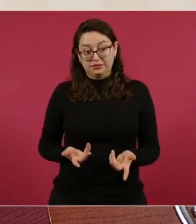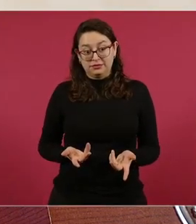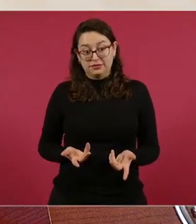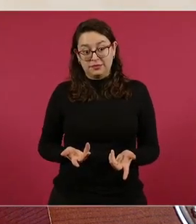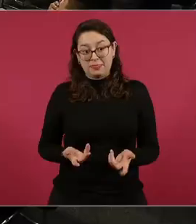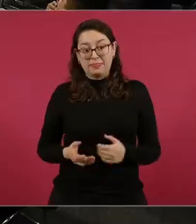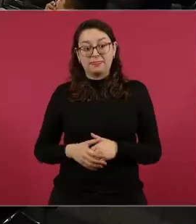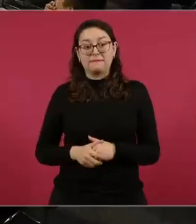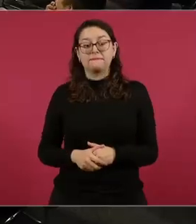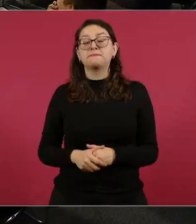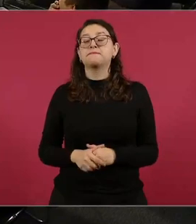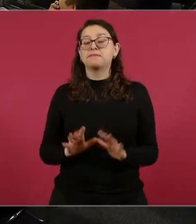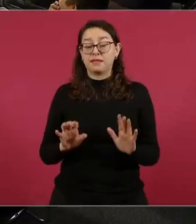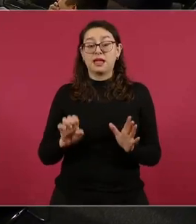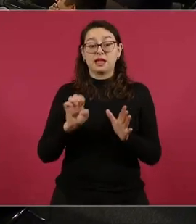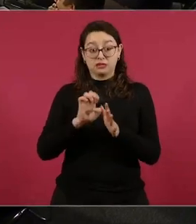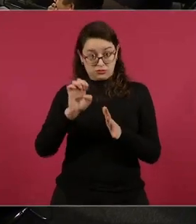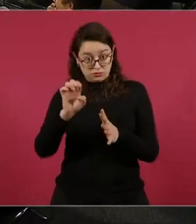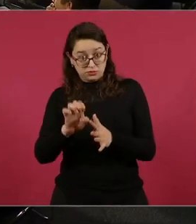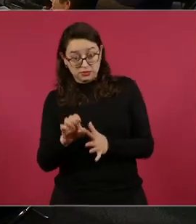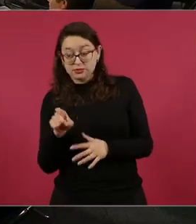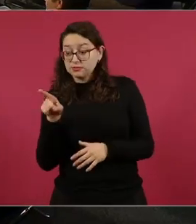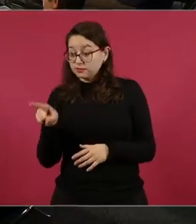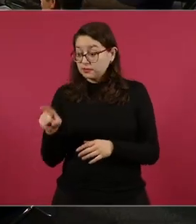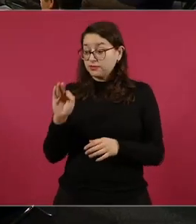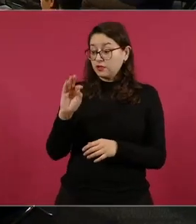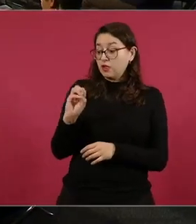y al poco tiempo